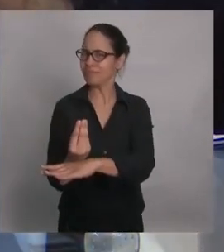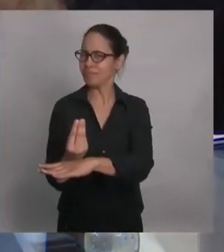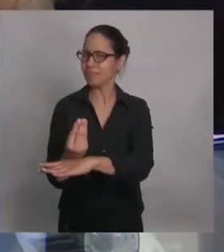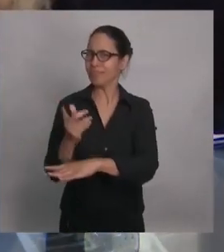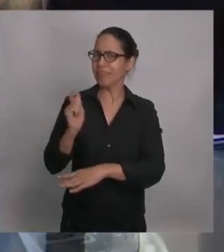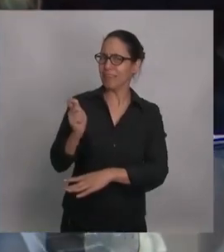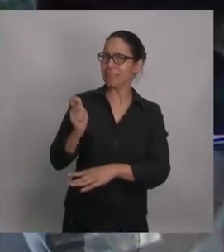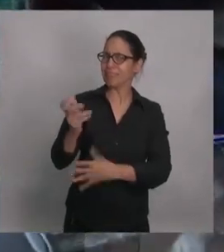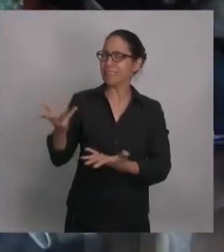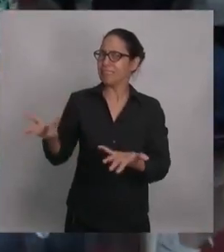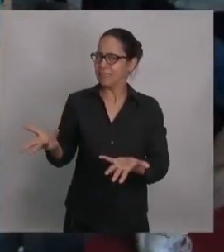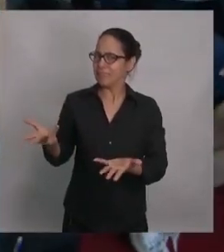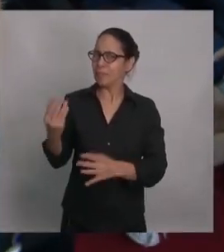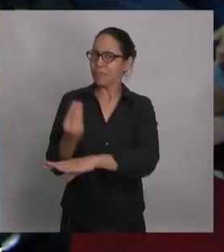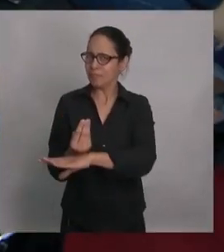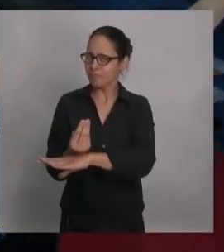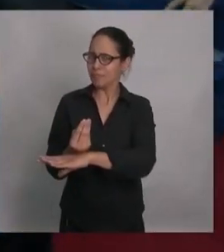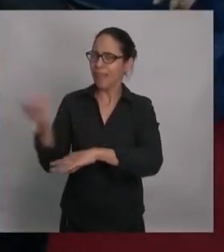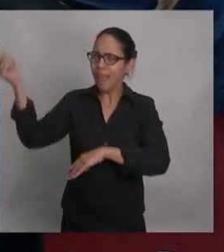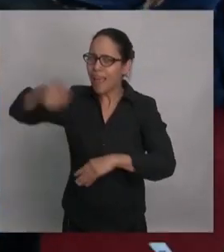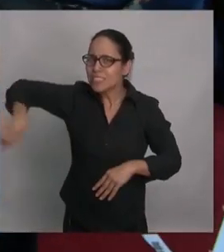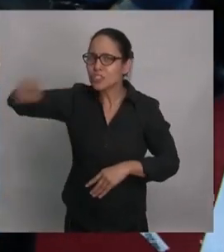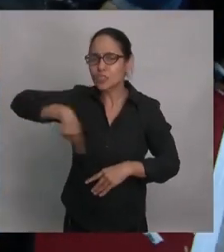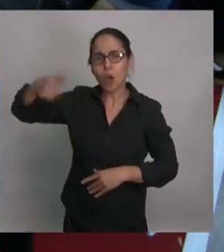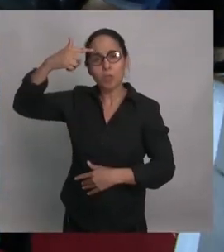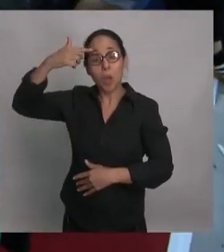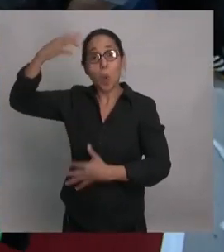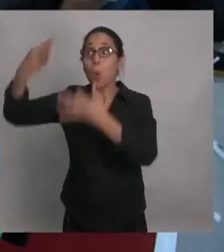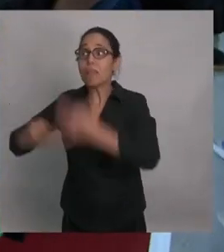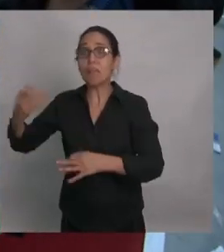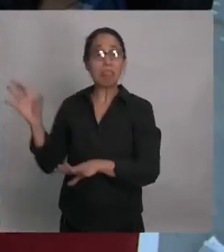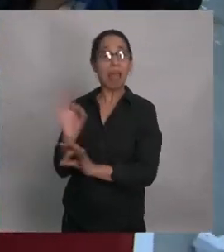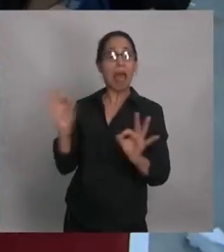Y esos jueces y juezas que nadie votó